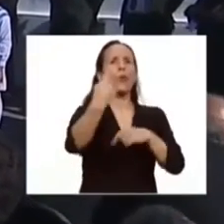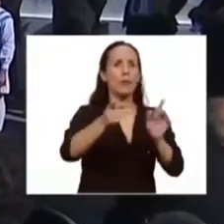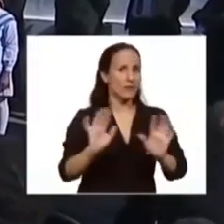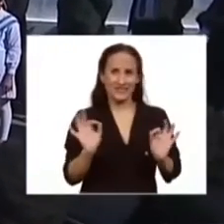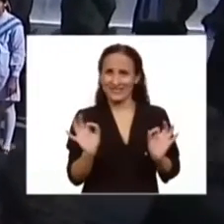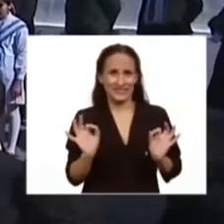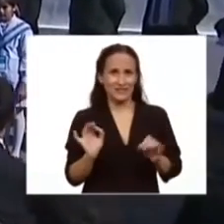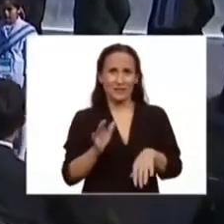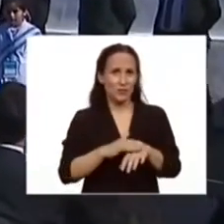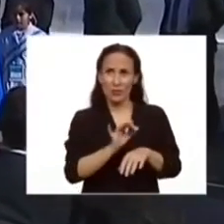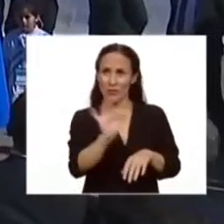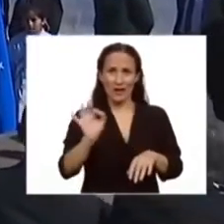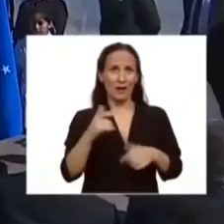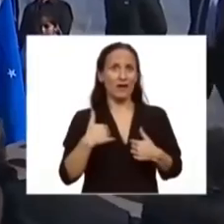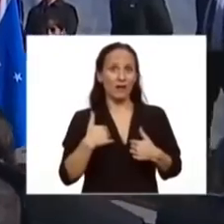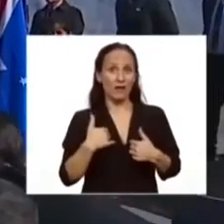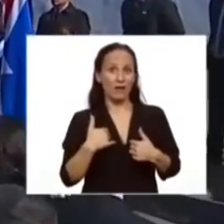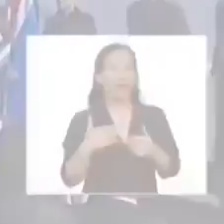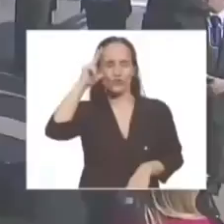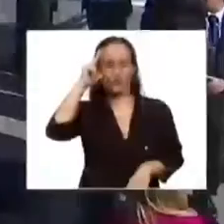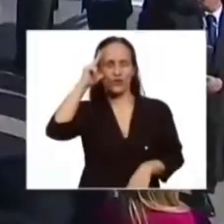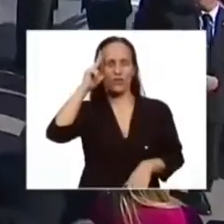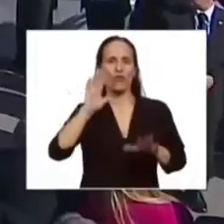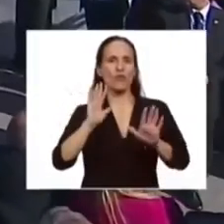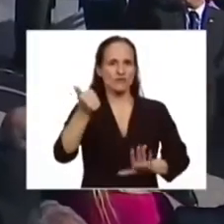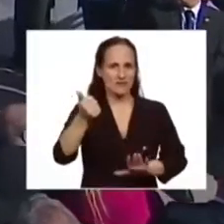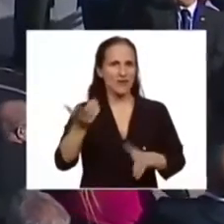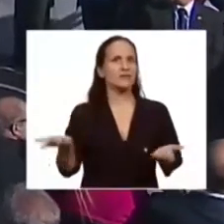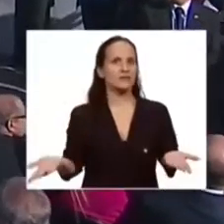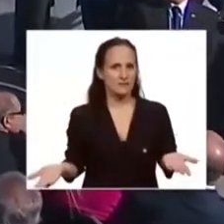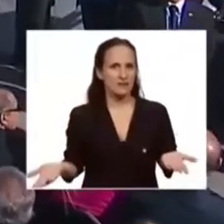nos suceda, porque somos los dueños de nuestro destino. Y hoy,